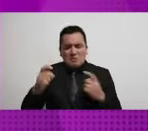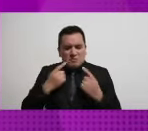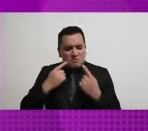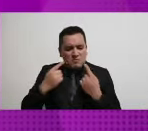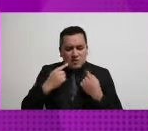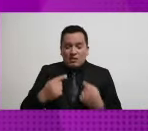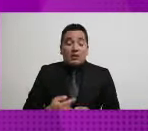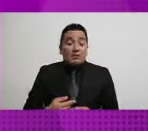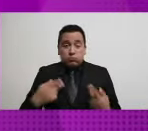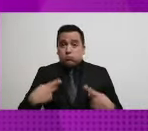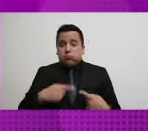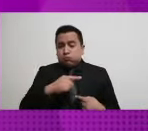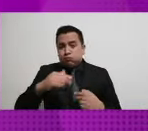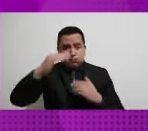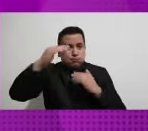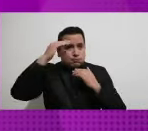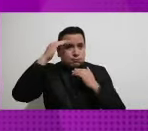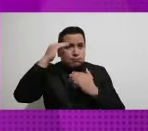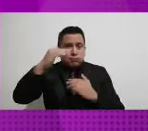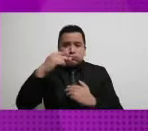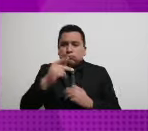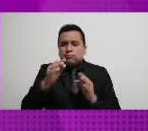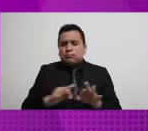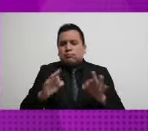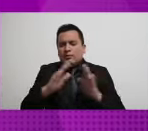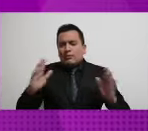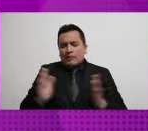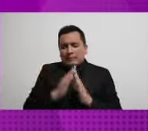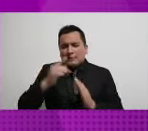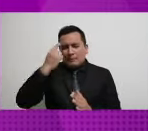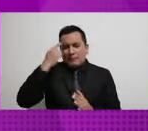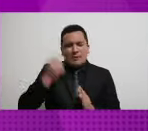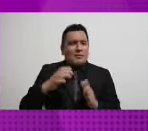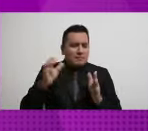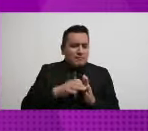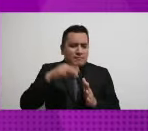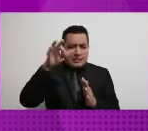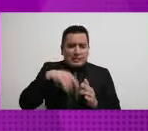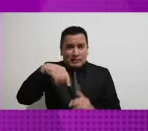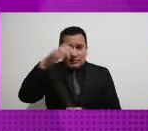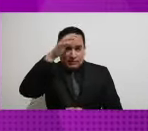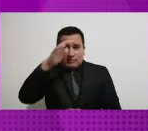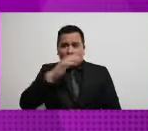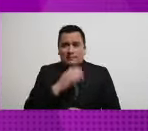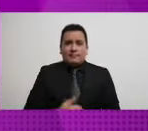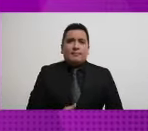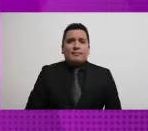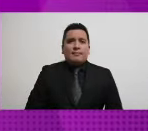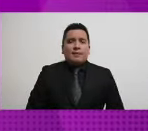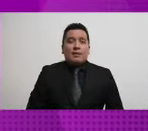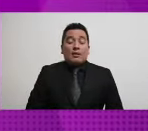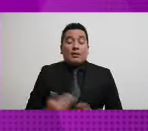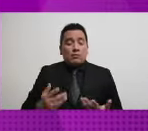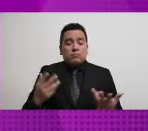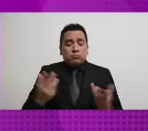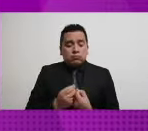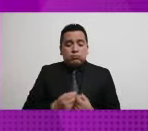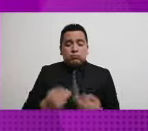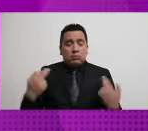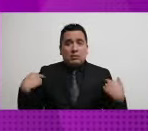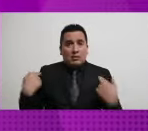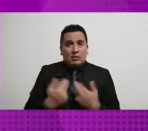de la participación de las personas adultas mayores en las elecciones en Coahuila. Estamos